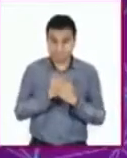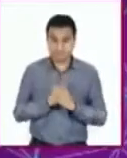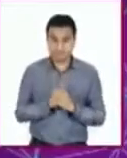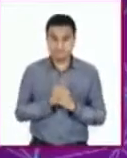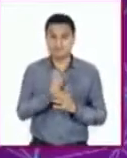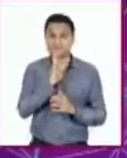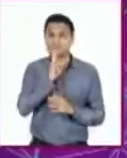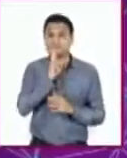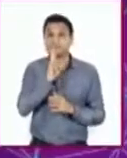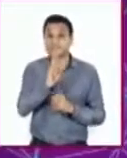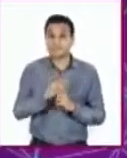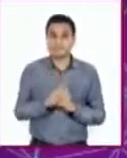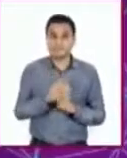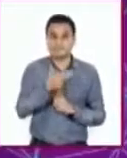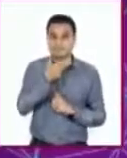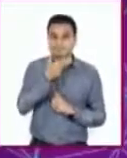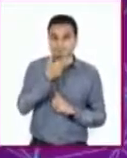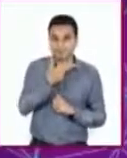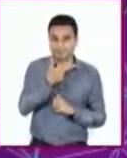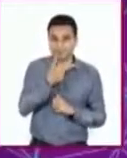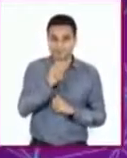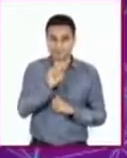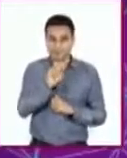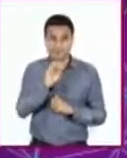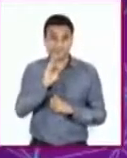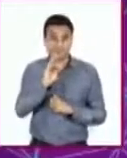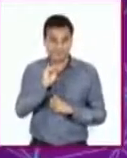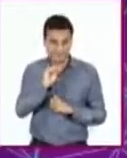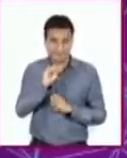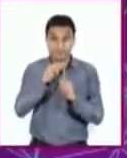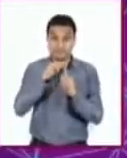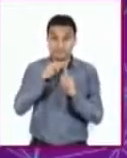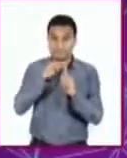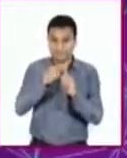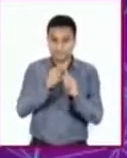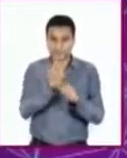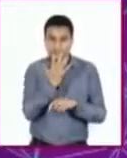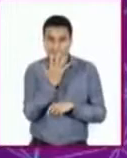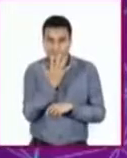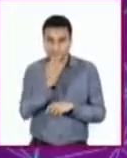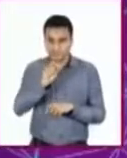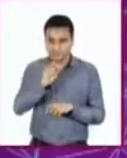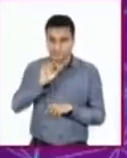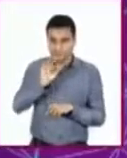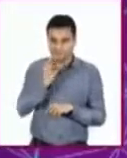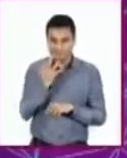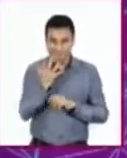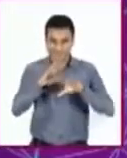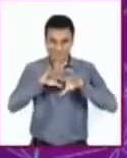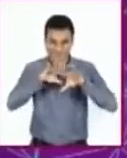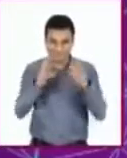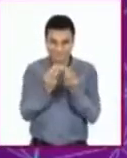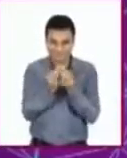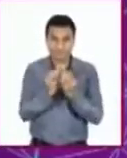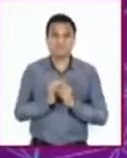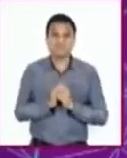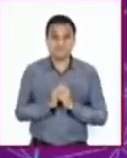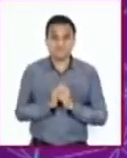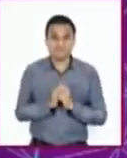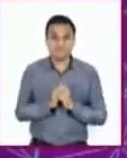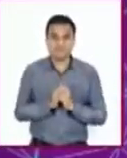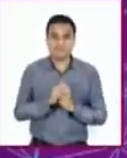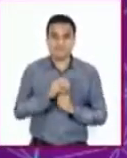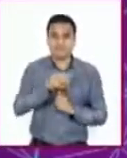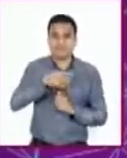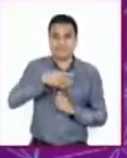8 enteros 9 décimos negativo más 5 enteros 45 centésimos negativo es igual